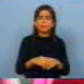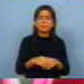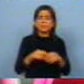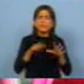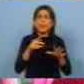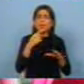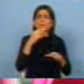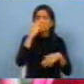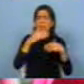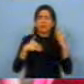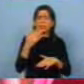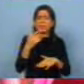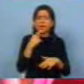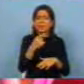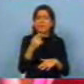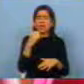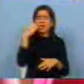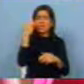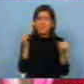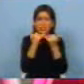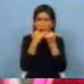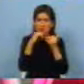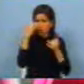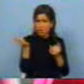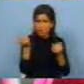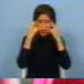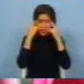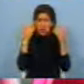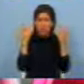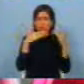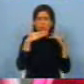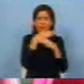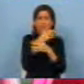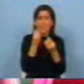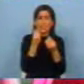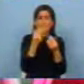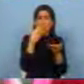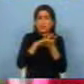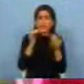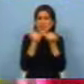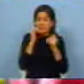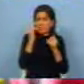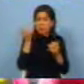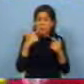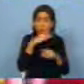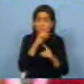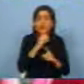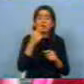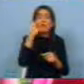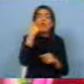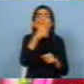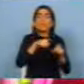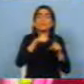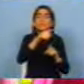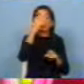él salió ahí, no sé qué era decir el casamiento gay, yo la verdad que le perdí un poco el rastro y el hilo. Ahora, pero Rodrigo, lo que uno se pone a pensar es, conociendo a la Graciela, digo, y como